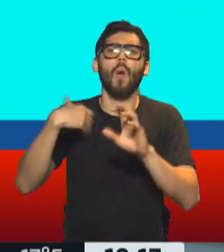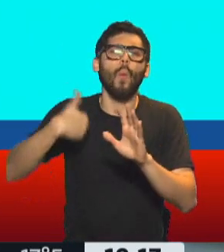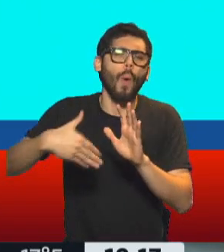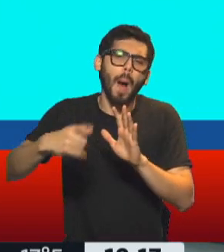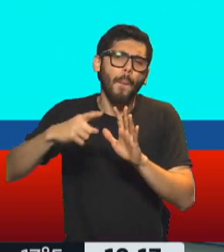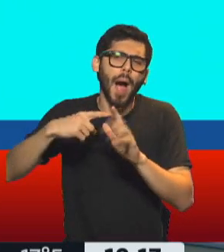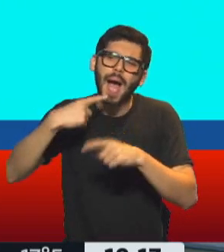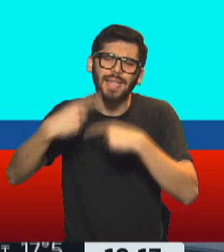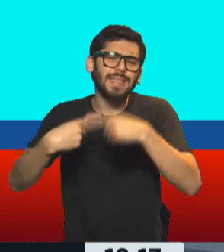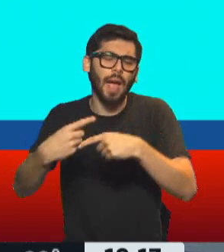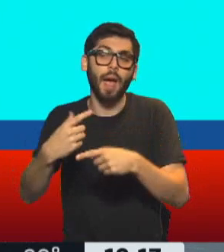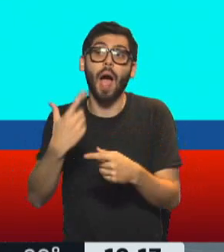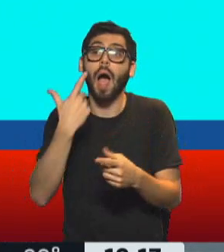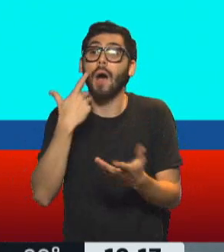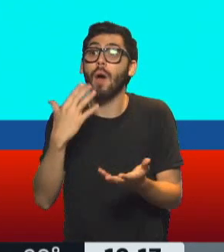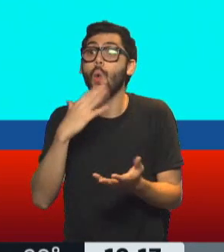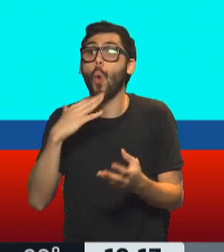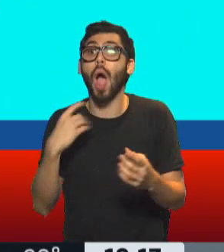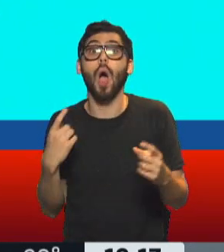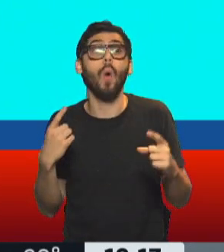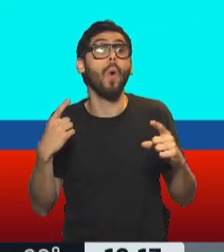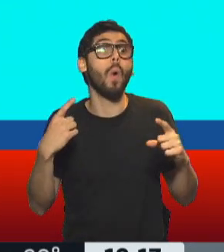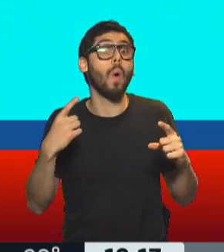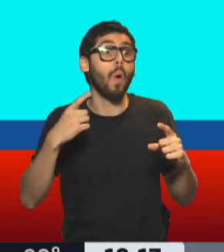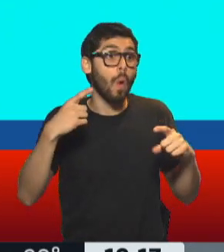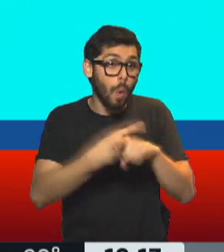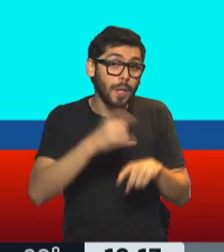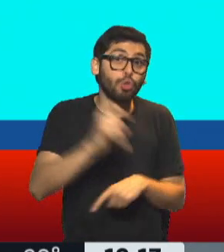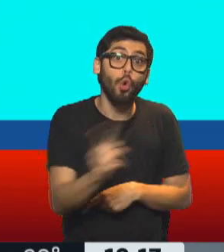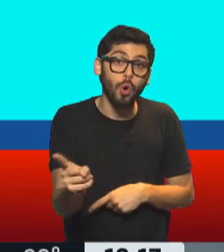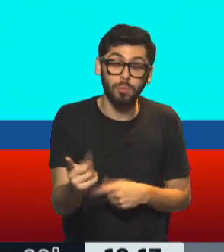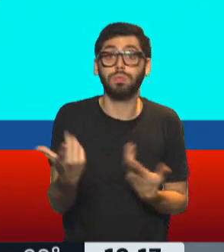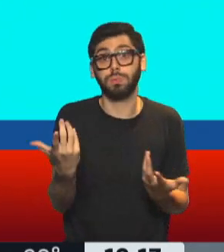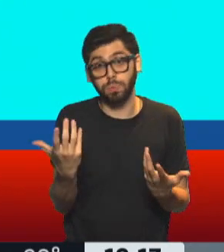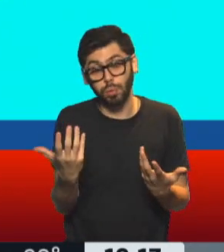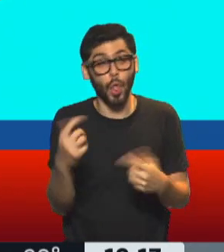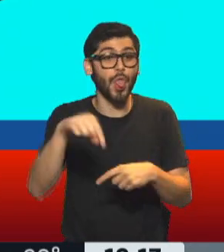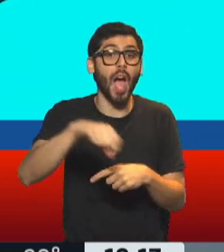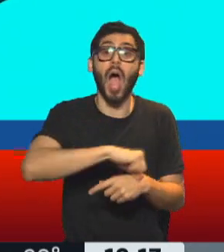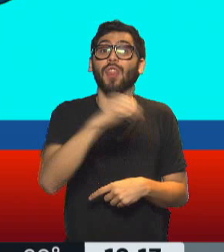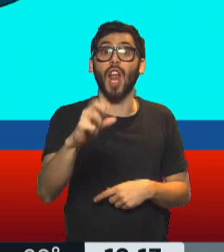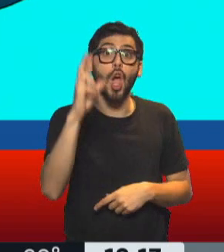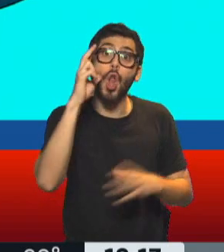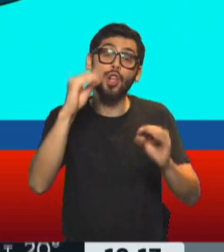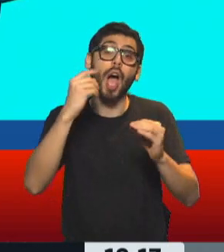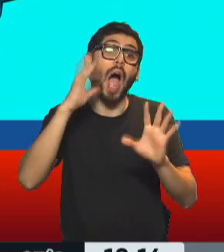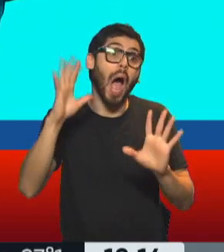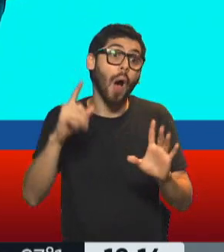rato sabremos si Boca va a presentarse o no. Miren lo que estamos planteando. De aquí hasta las 20, si Pablo Tiburcio nos podrá responder si